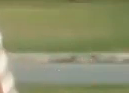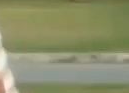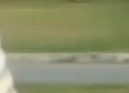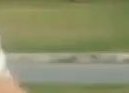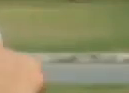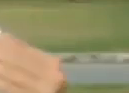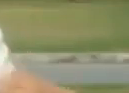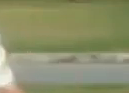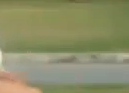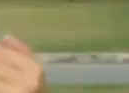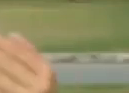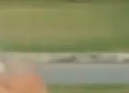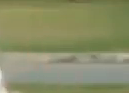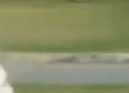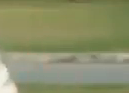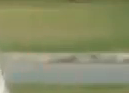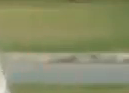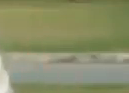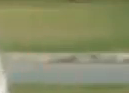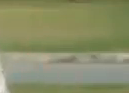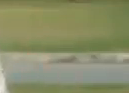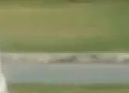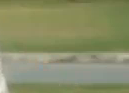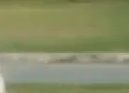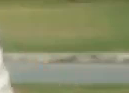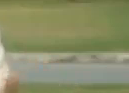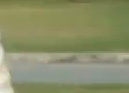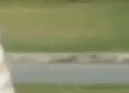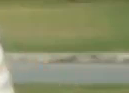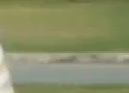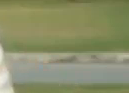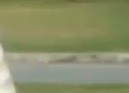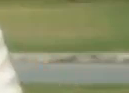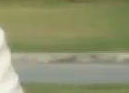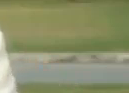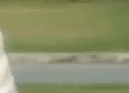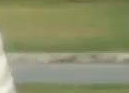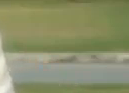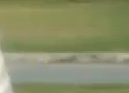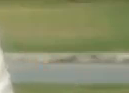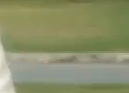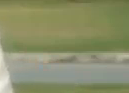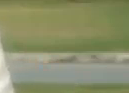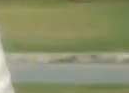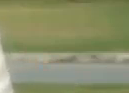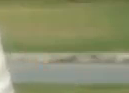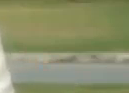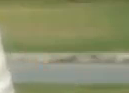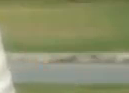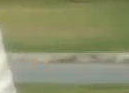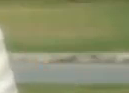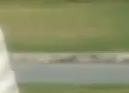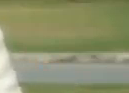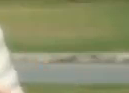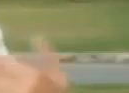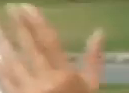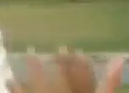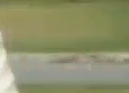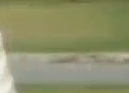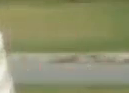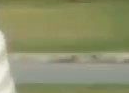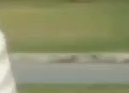ideales en torno a la solidaridad, la hermandad, la unión latinoamericana y la integración, y de grandes desafíos en la geopolítica